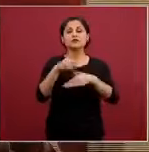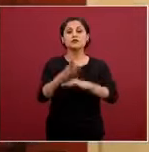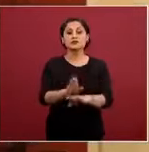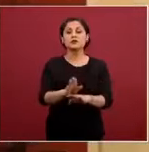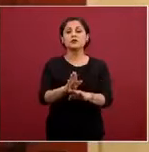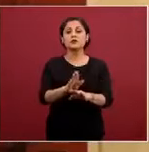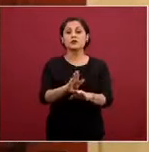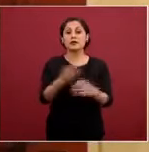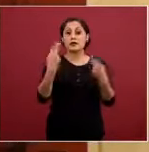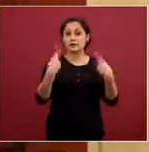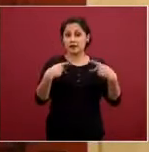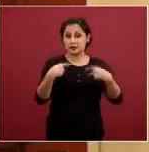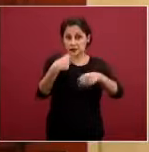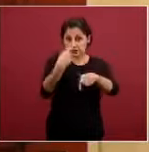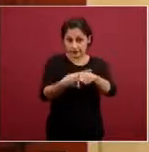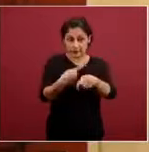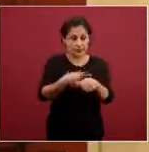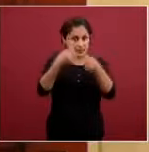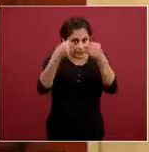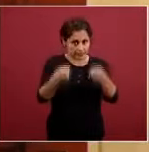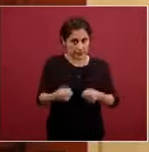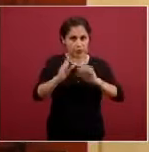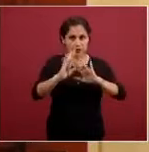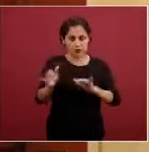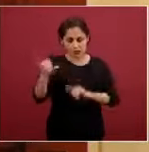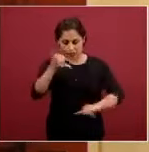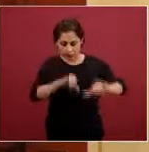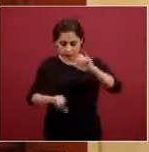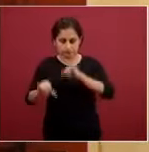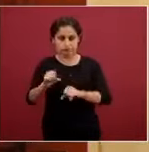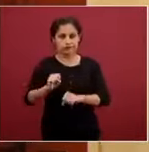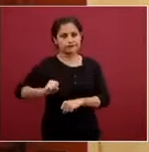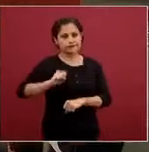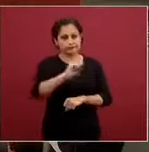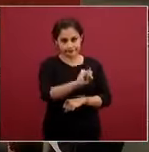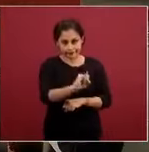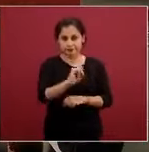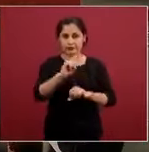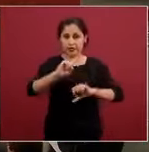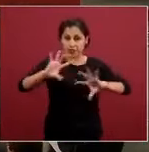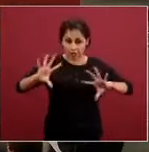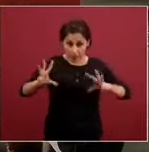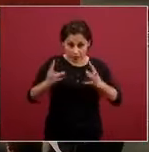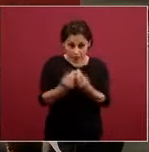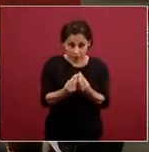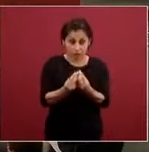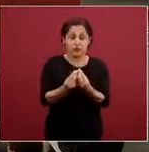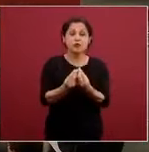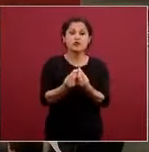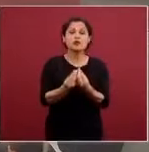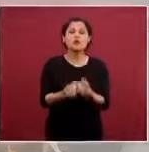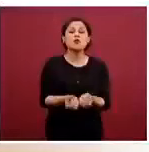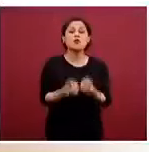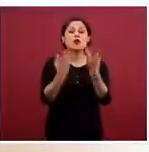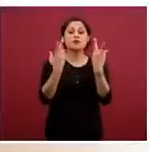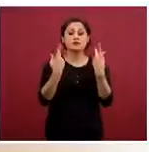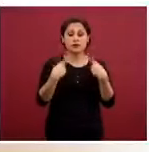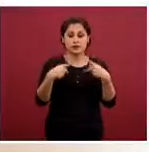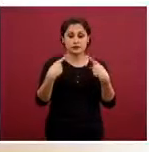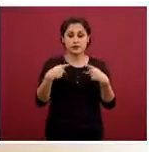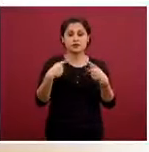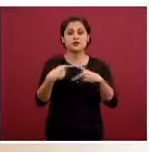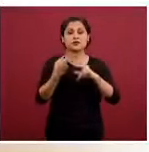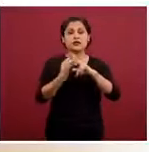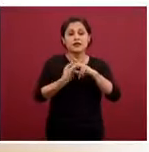por laboratorio. El primero son los casos confirmados acumulados, es decir, todas aquellas personas desde que inició, se